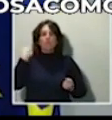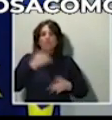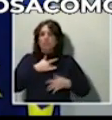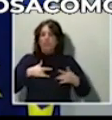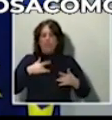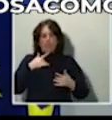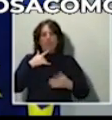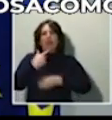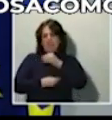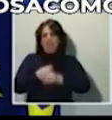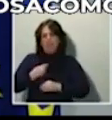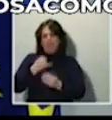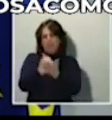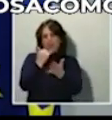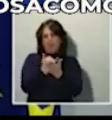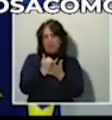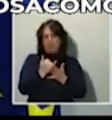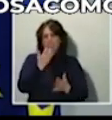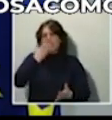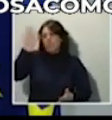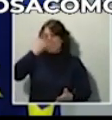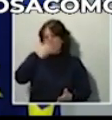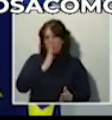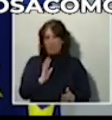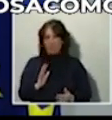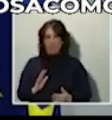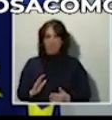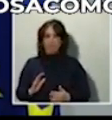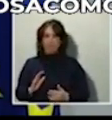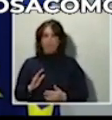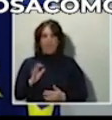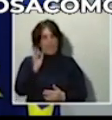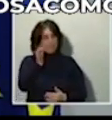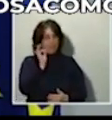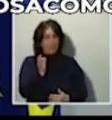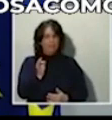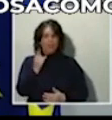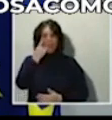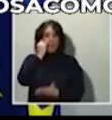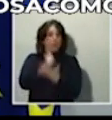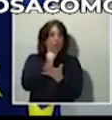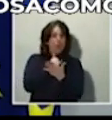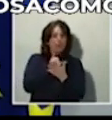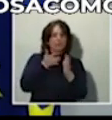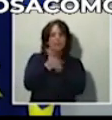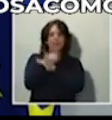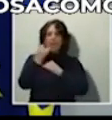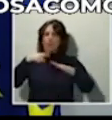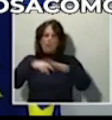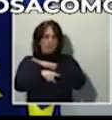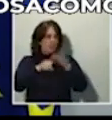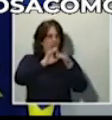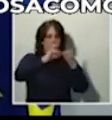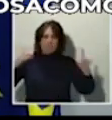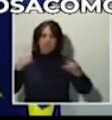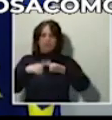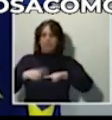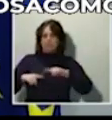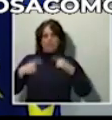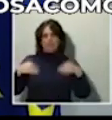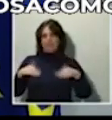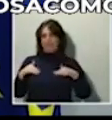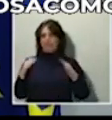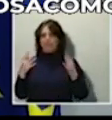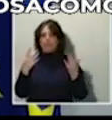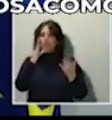casos sospechosos. Lo cierto es que todo esto conlleva una logística muy importante que en un momento determinado, con una